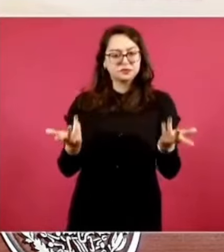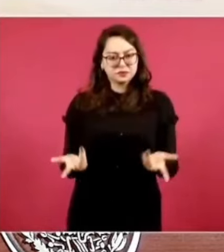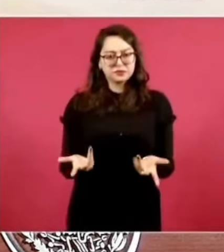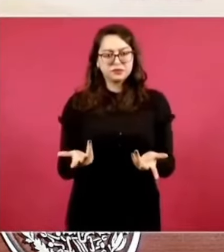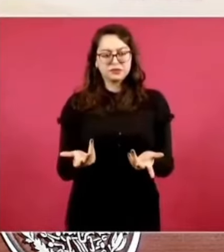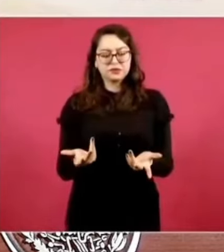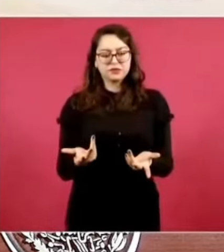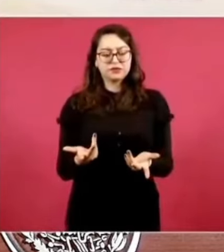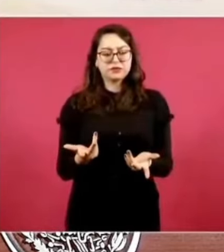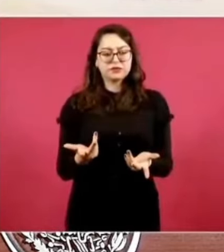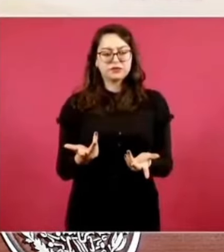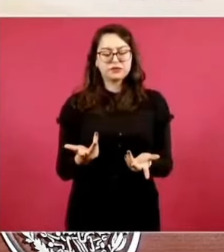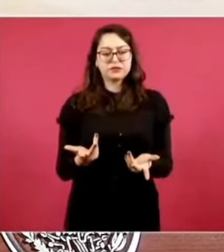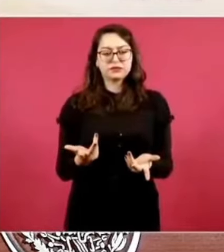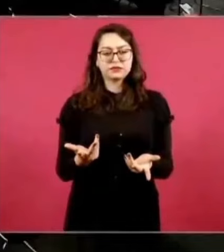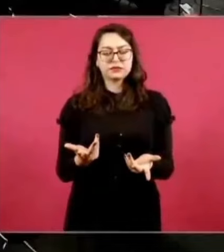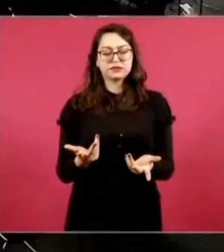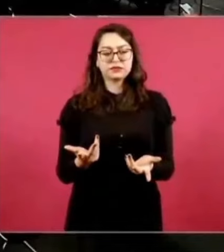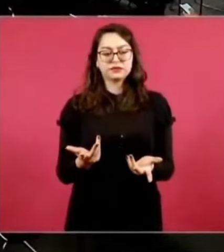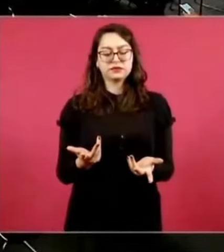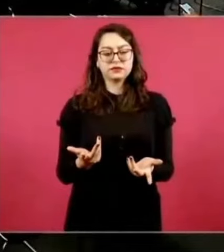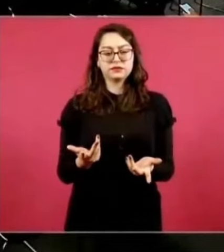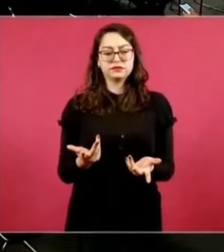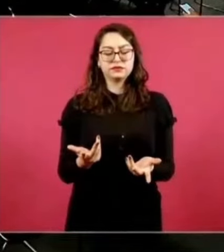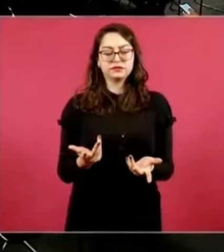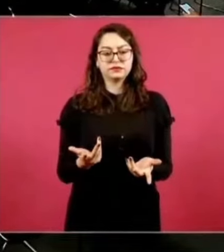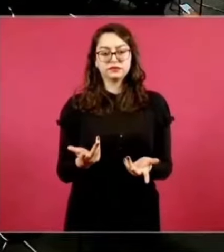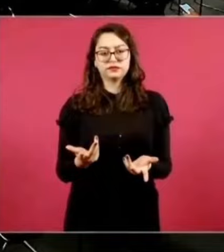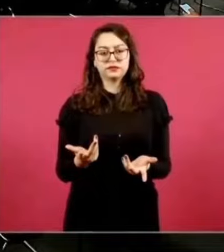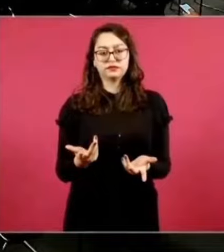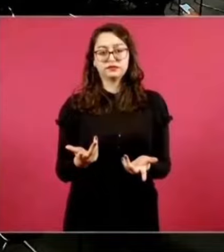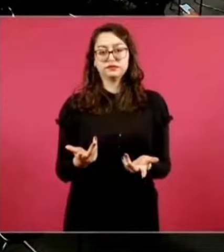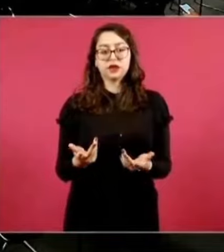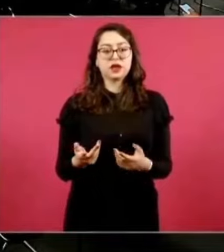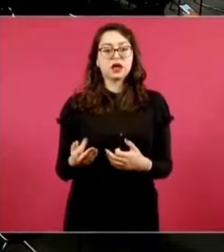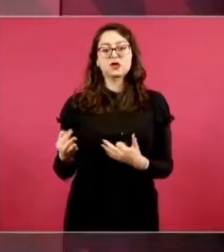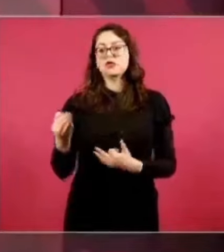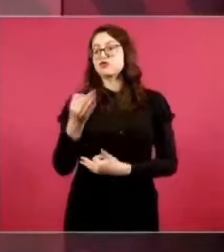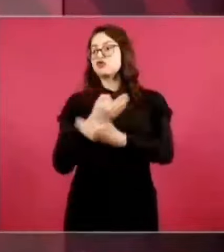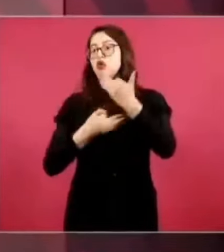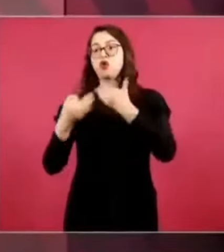Ya no demos por sentado, ¿no?, todo.